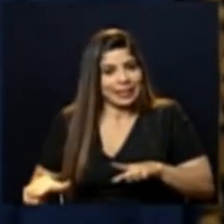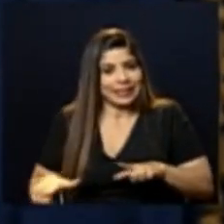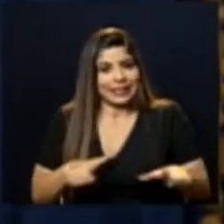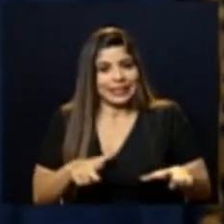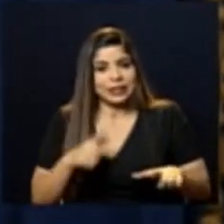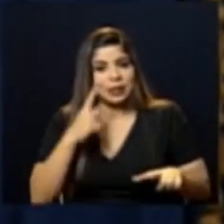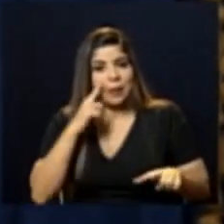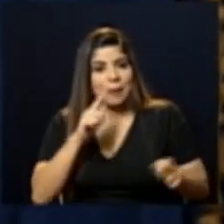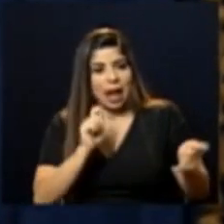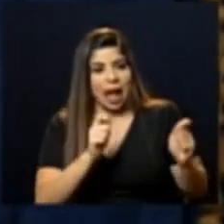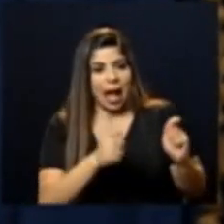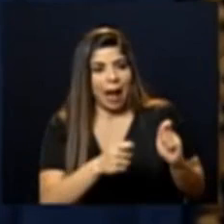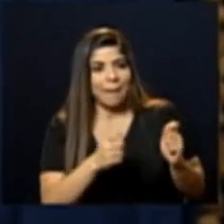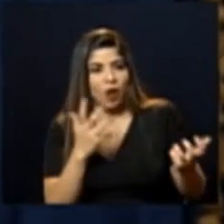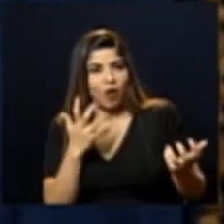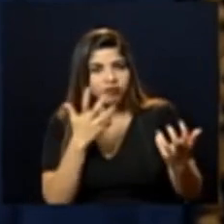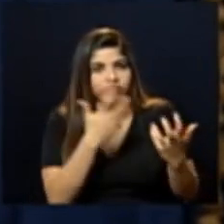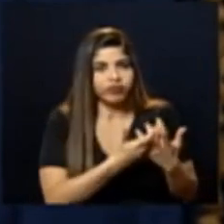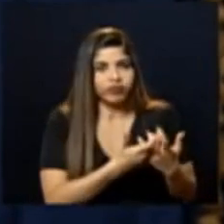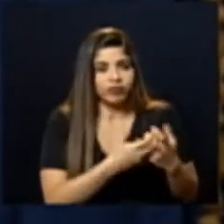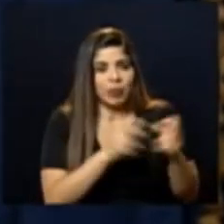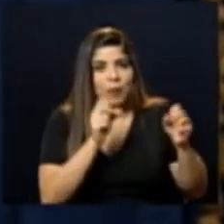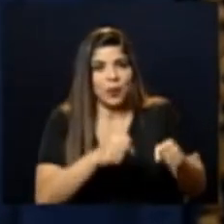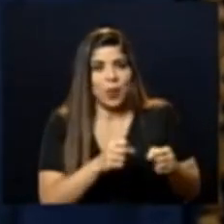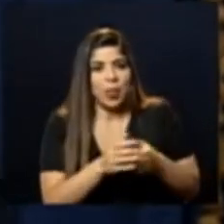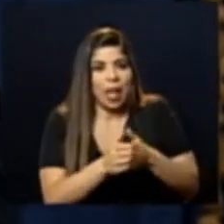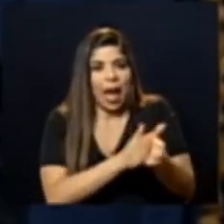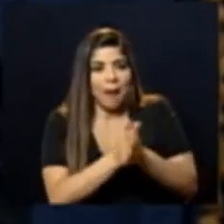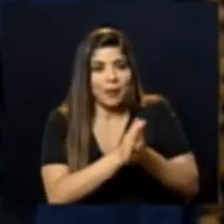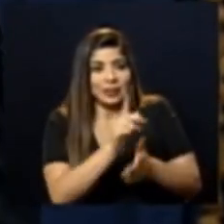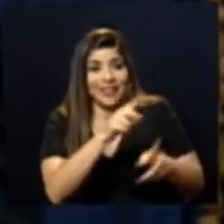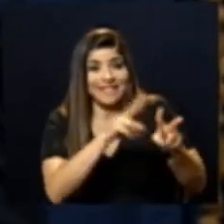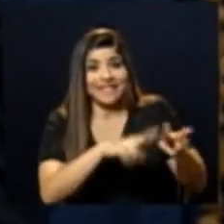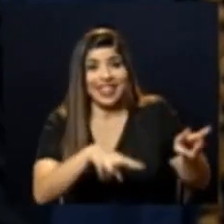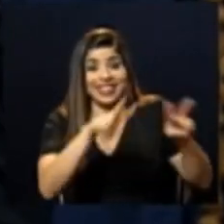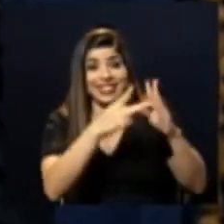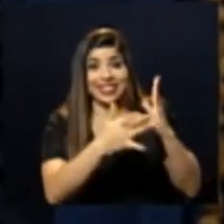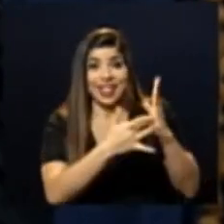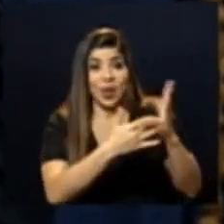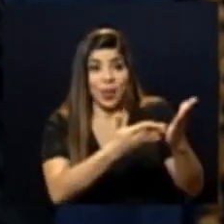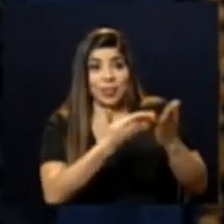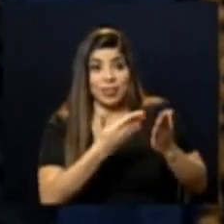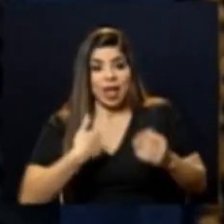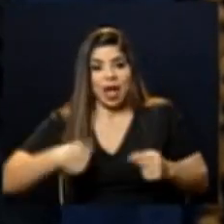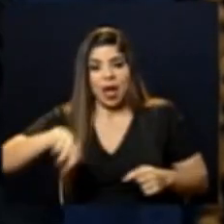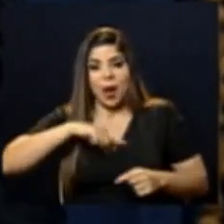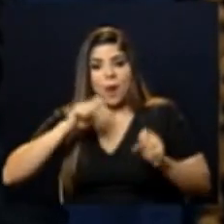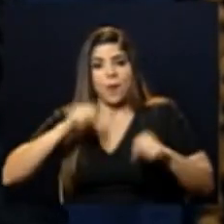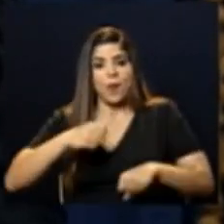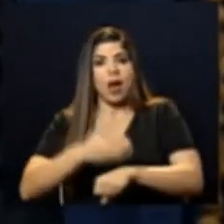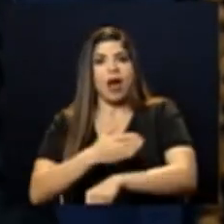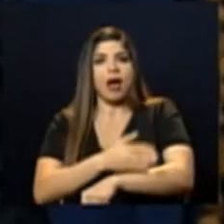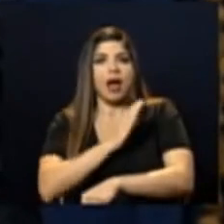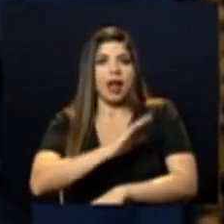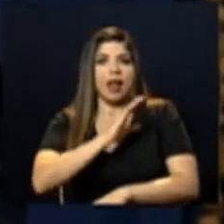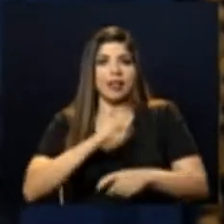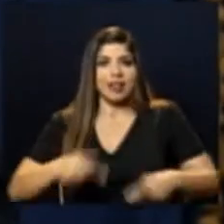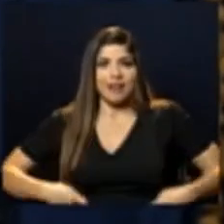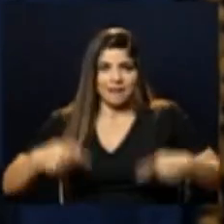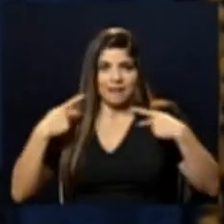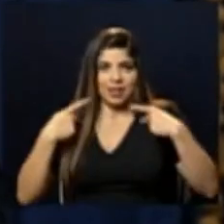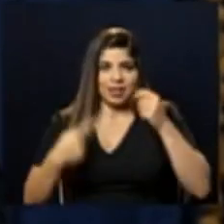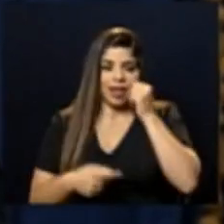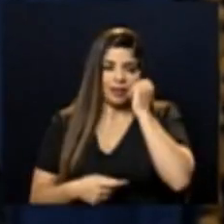para estos cambios y logremos aprovechar las ventajas que ofrece la tecnología para mejorar nuestra calidad de vida.